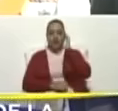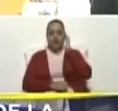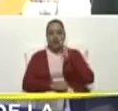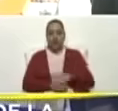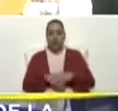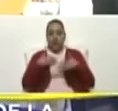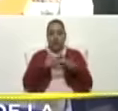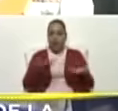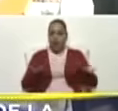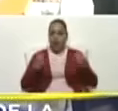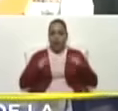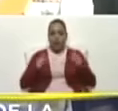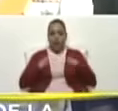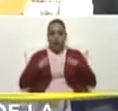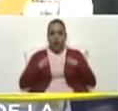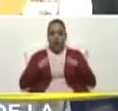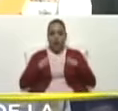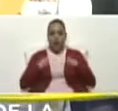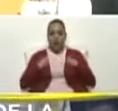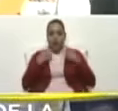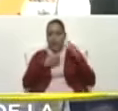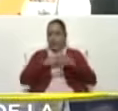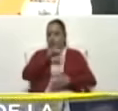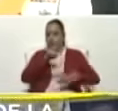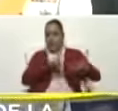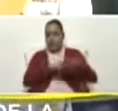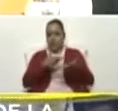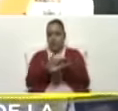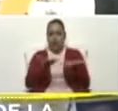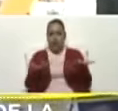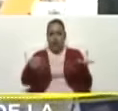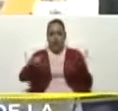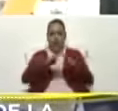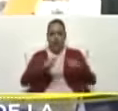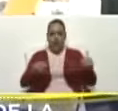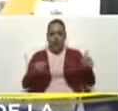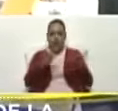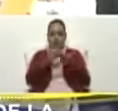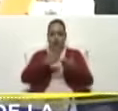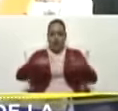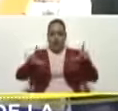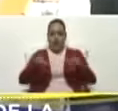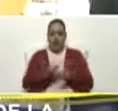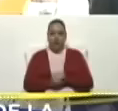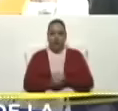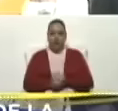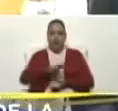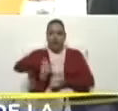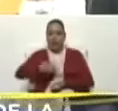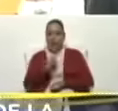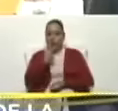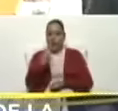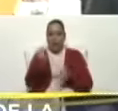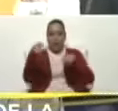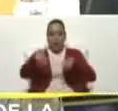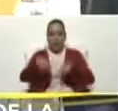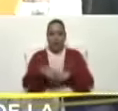sacrificio supremo para darnos esta tierra libre. Puedo declarar hoy,